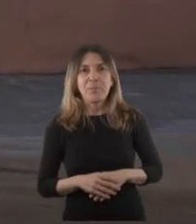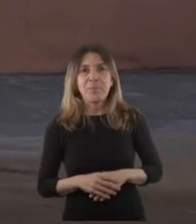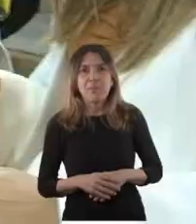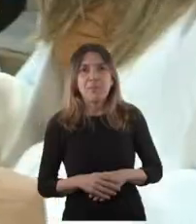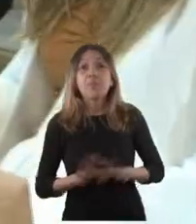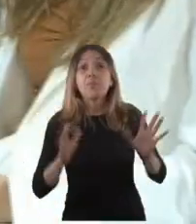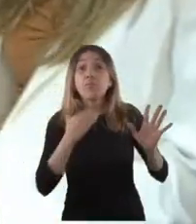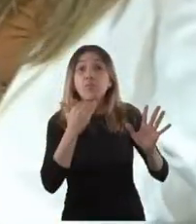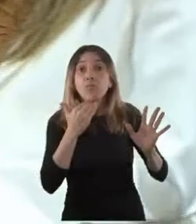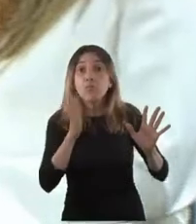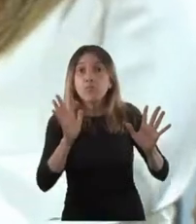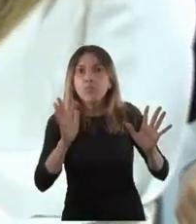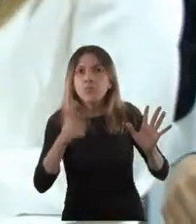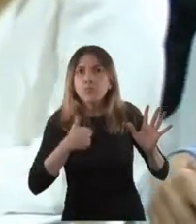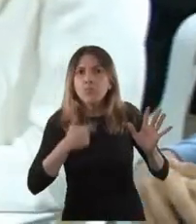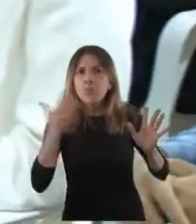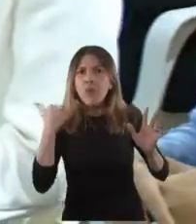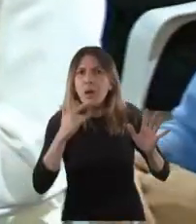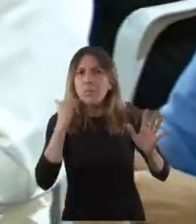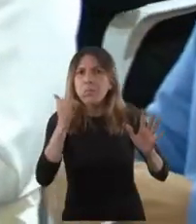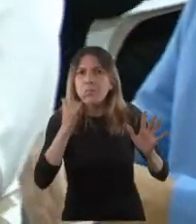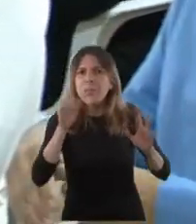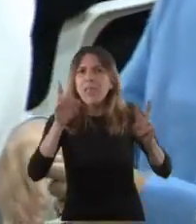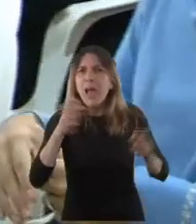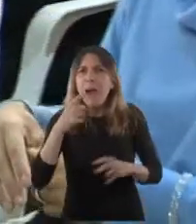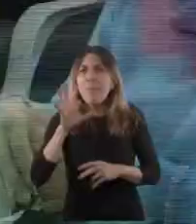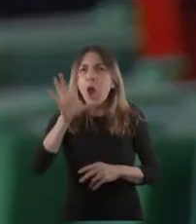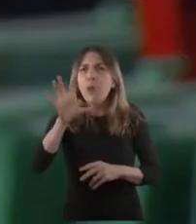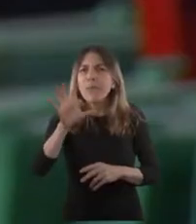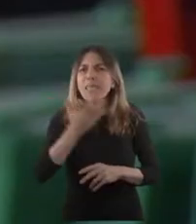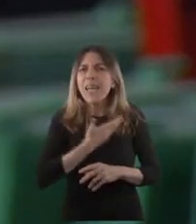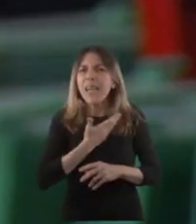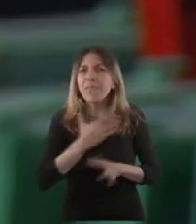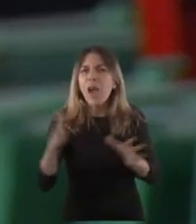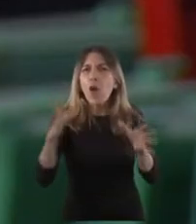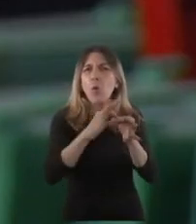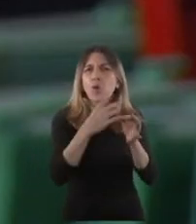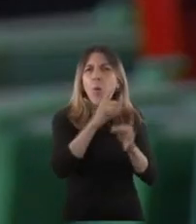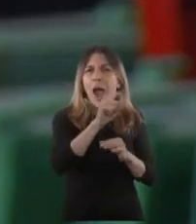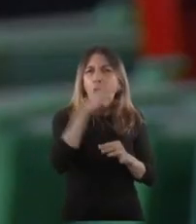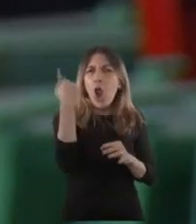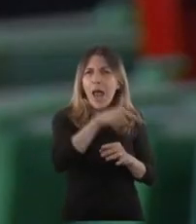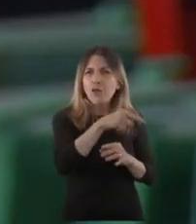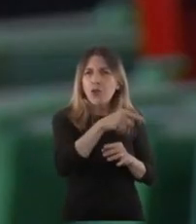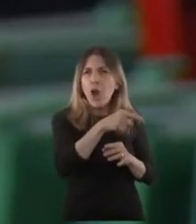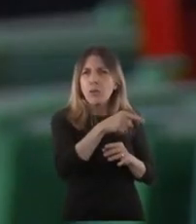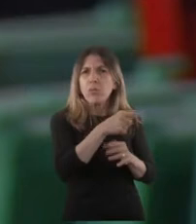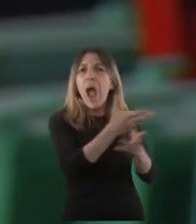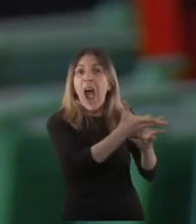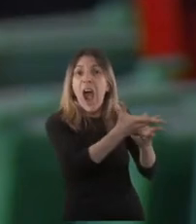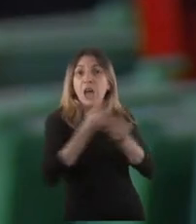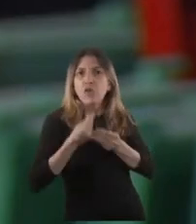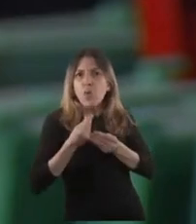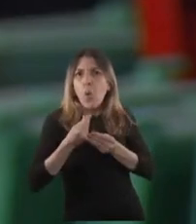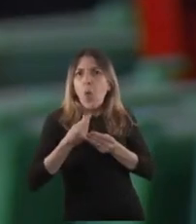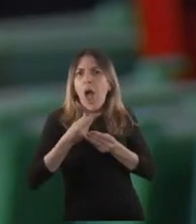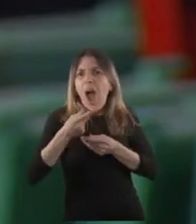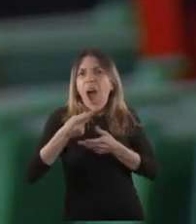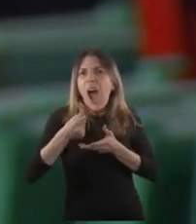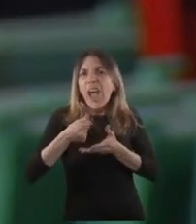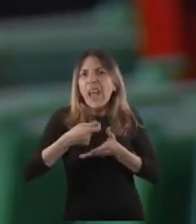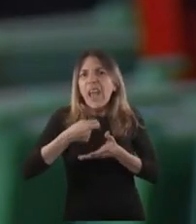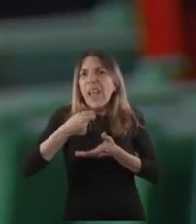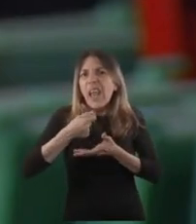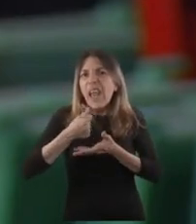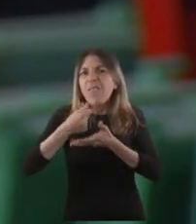No sé si mencioné también lo de la provincia de Santa Fe con el Banco Nación, que nos ayudó a todas las inversiones que se van a